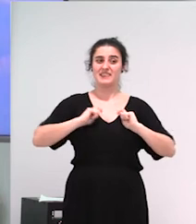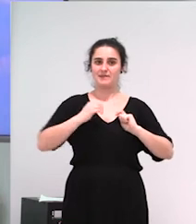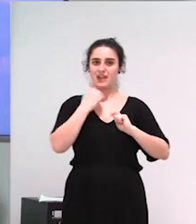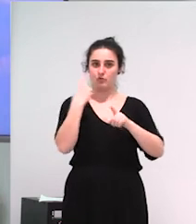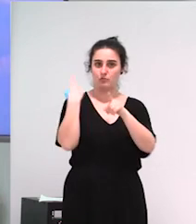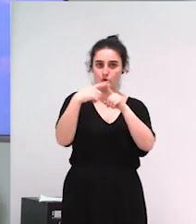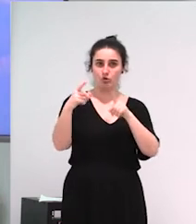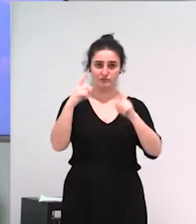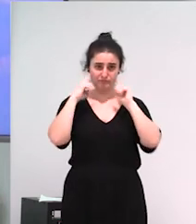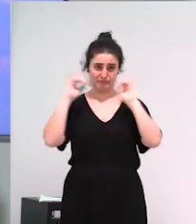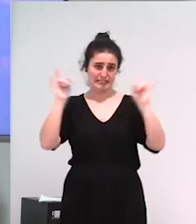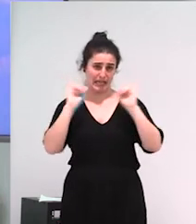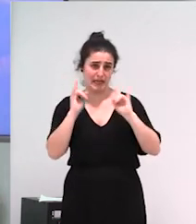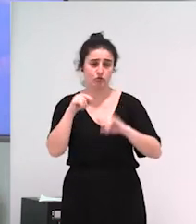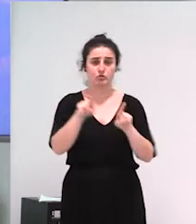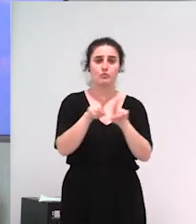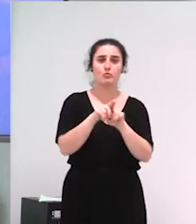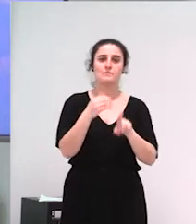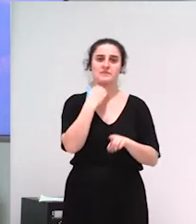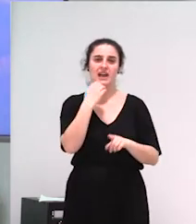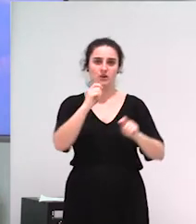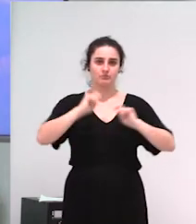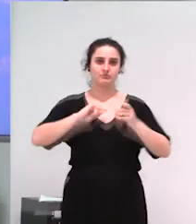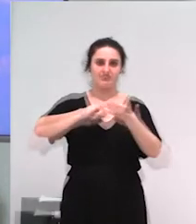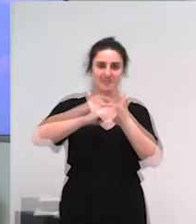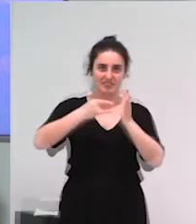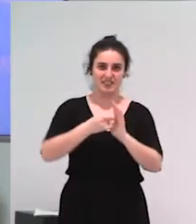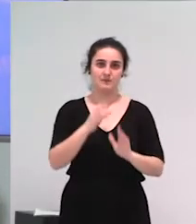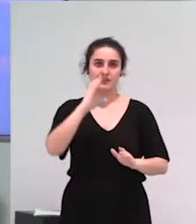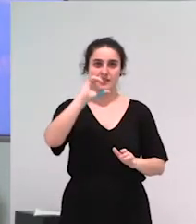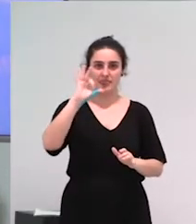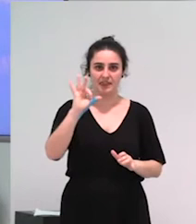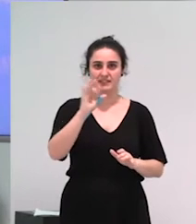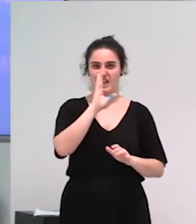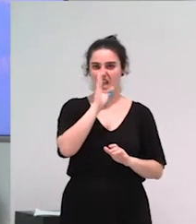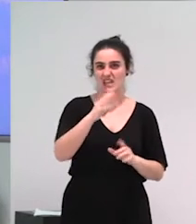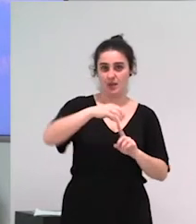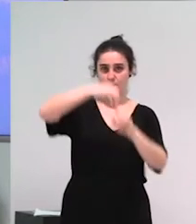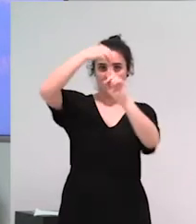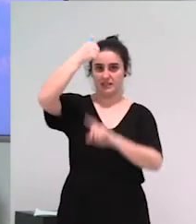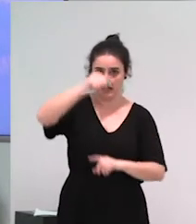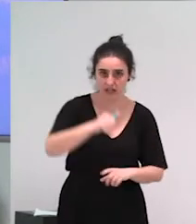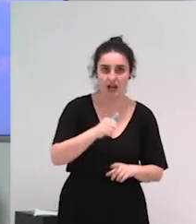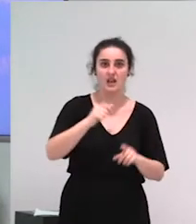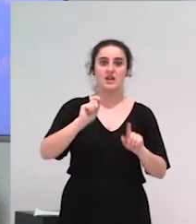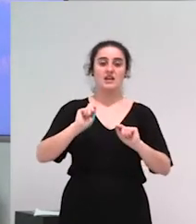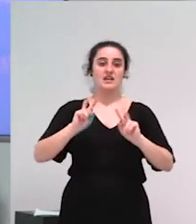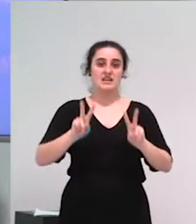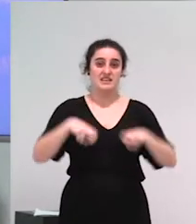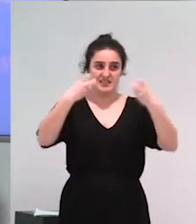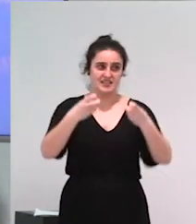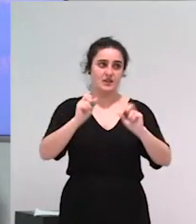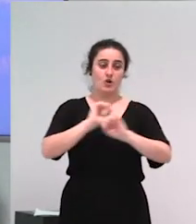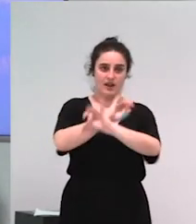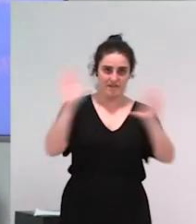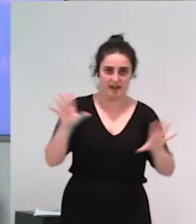escandalosa, este capital, como un sistema que es cis-heteropatriarcal, racista, colonial, extractivista, fósil, neoliberal, financiarizado, biocida,